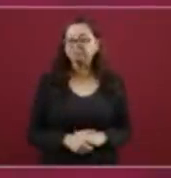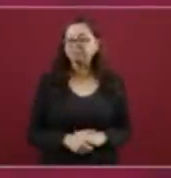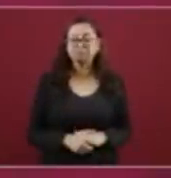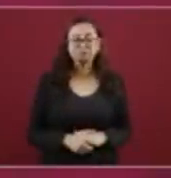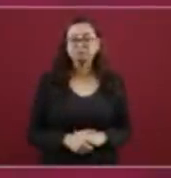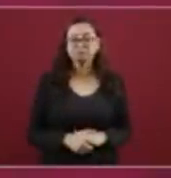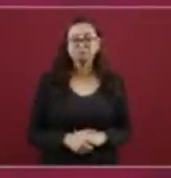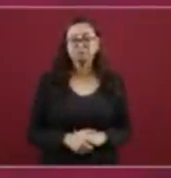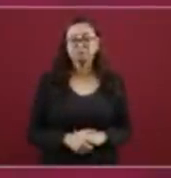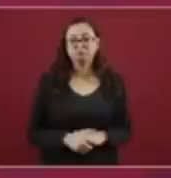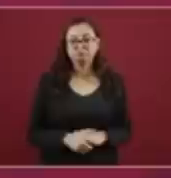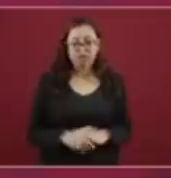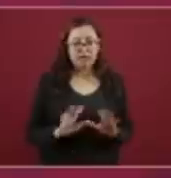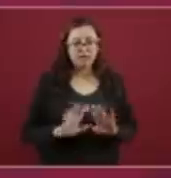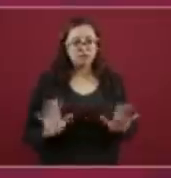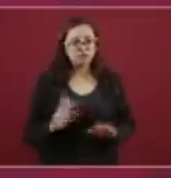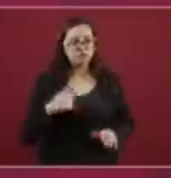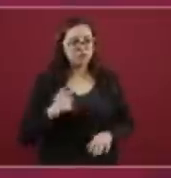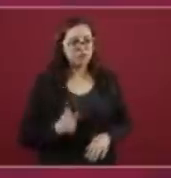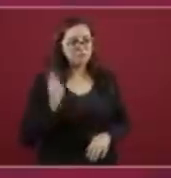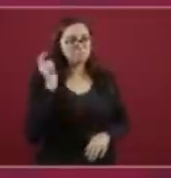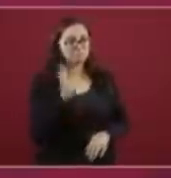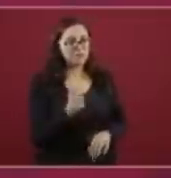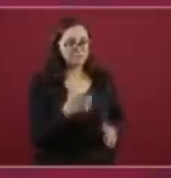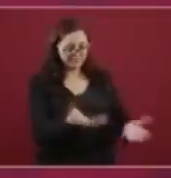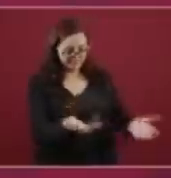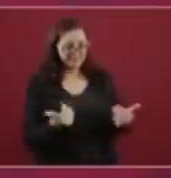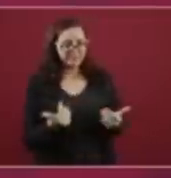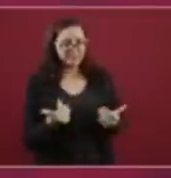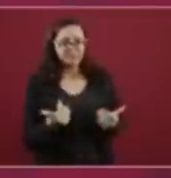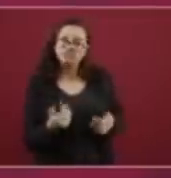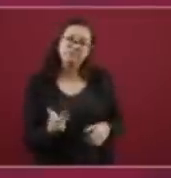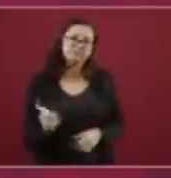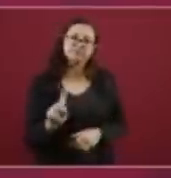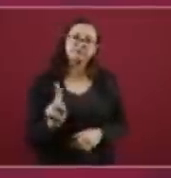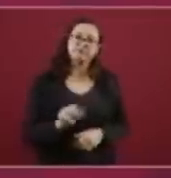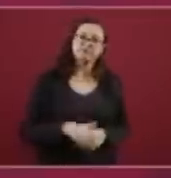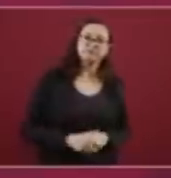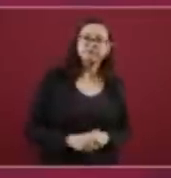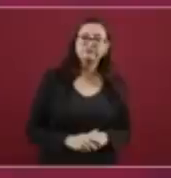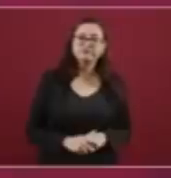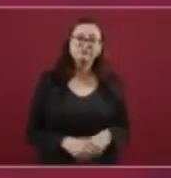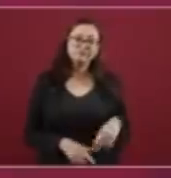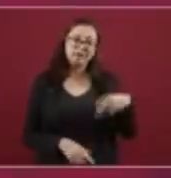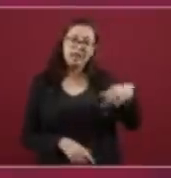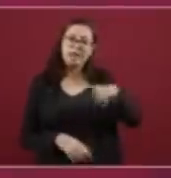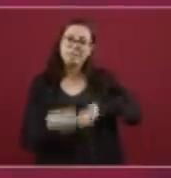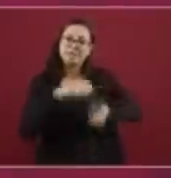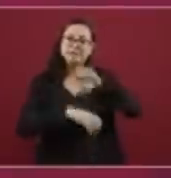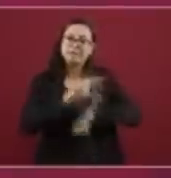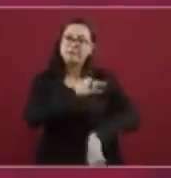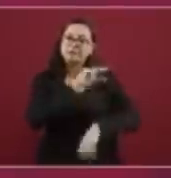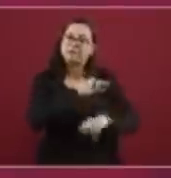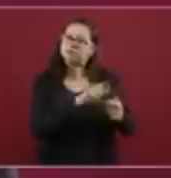No se convierte en propiedad de la nación. Sigue siendo de la empresa.